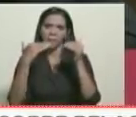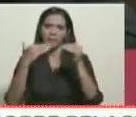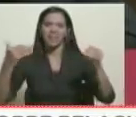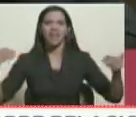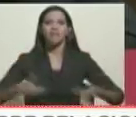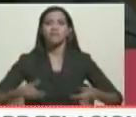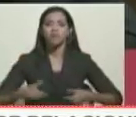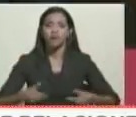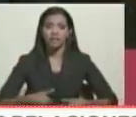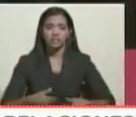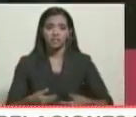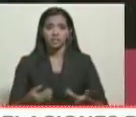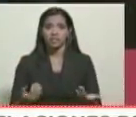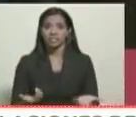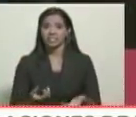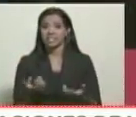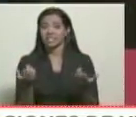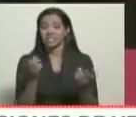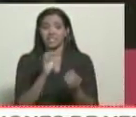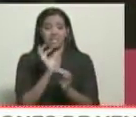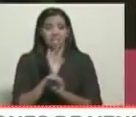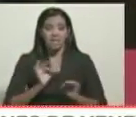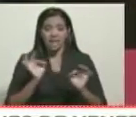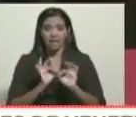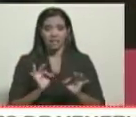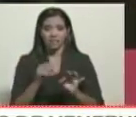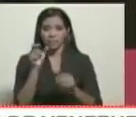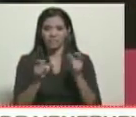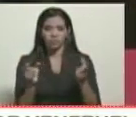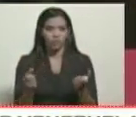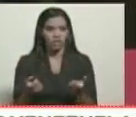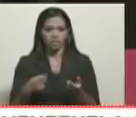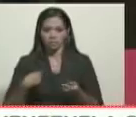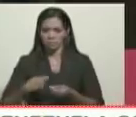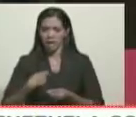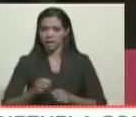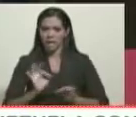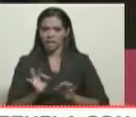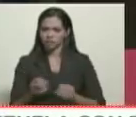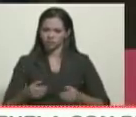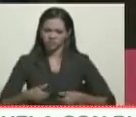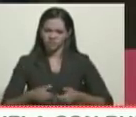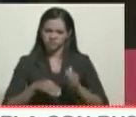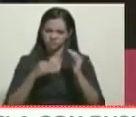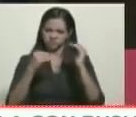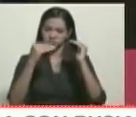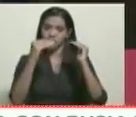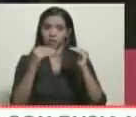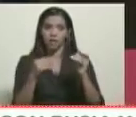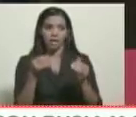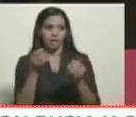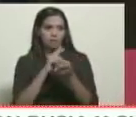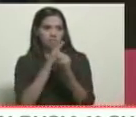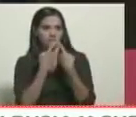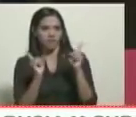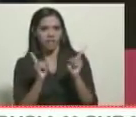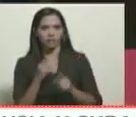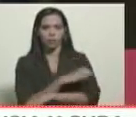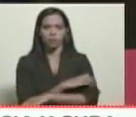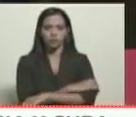que te acompañasen, como estas personas que le hacen hasta un marketing totalmente ajeno a la idiosincrasia